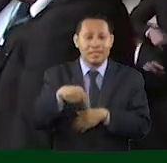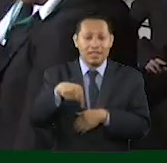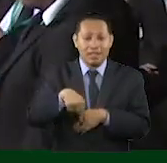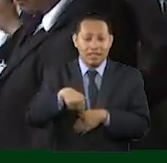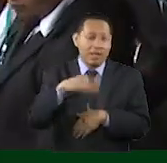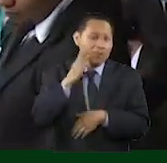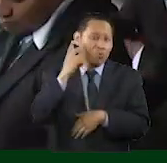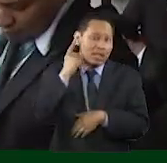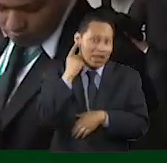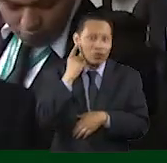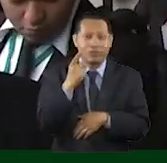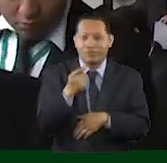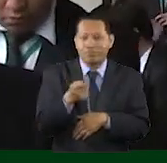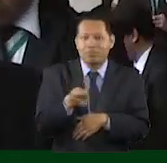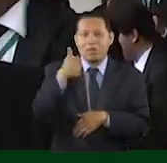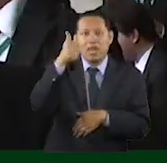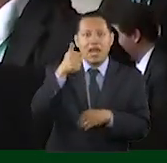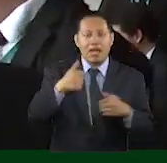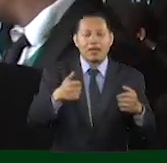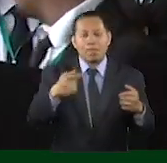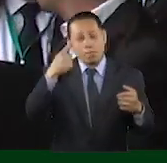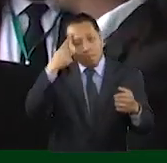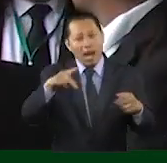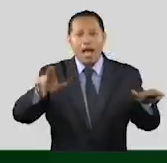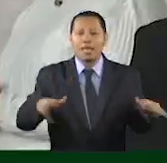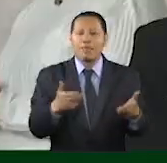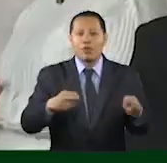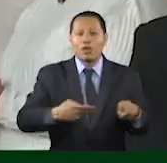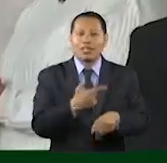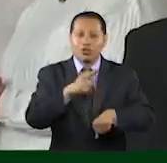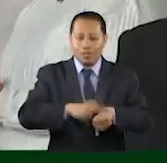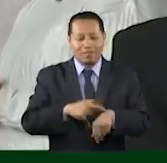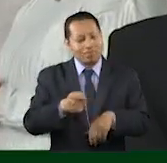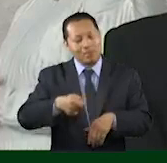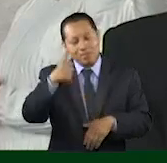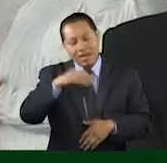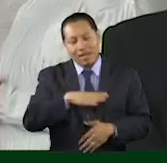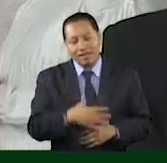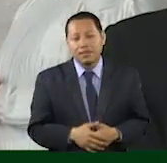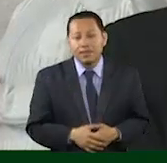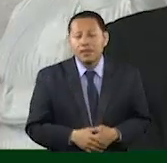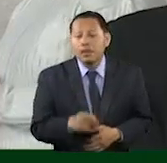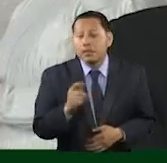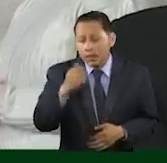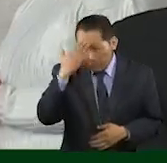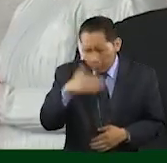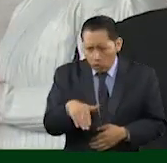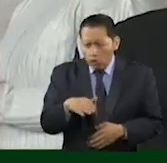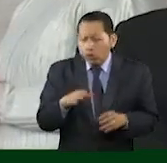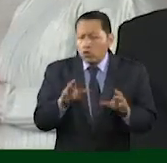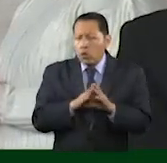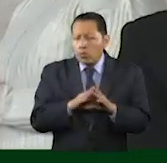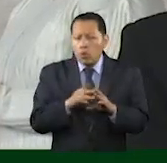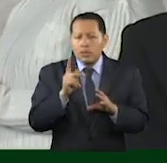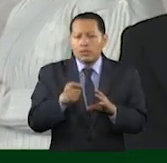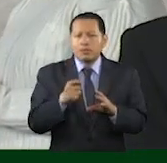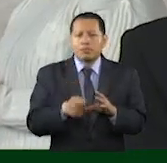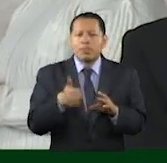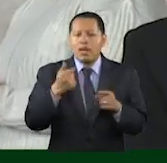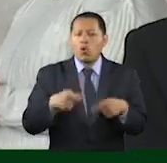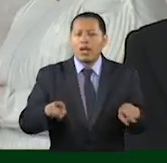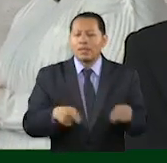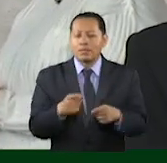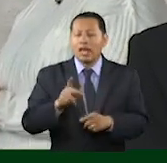de Sesiones. Entonces, estamos bien orgullosos. Sabemos que es un acontecimiento histórico por ser la primera orquesta